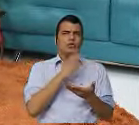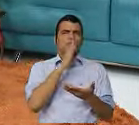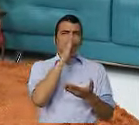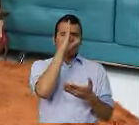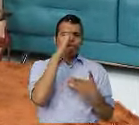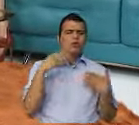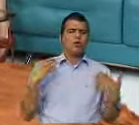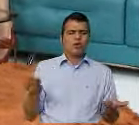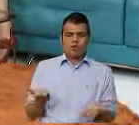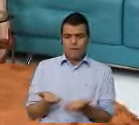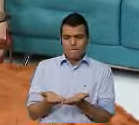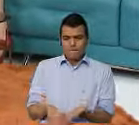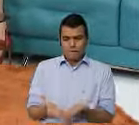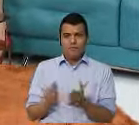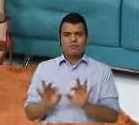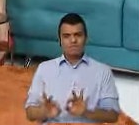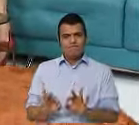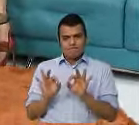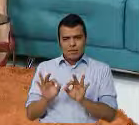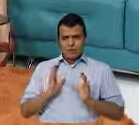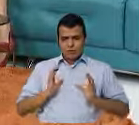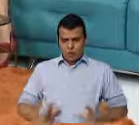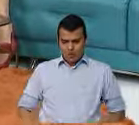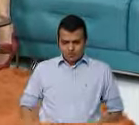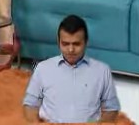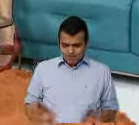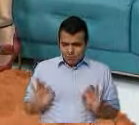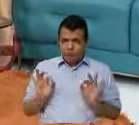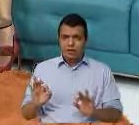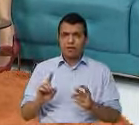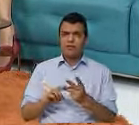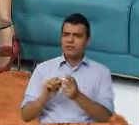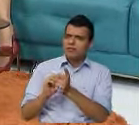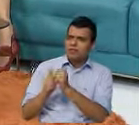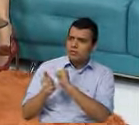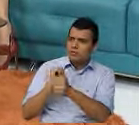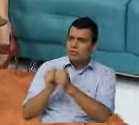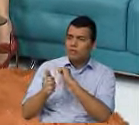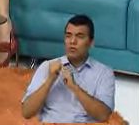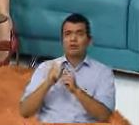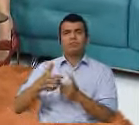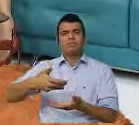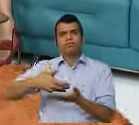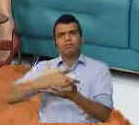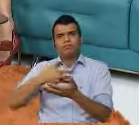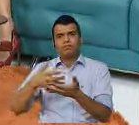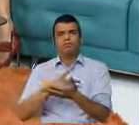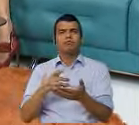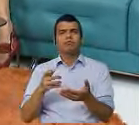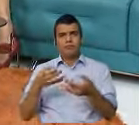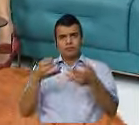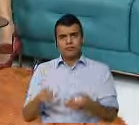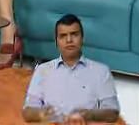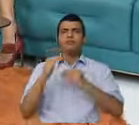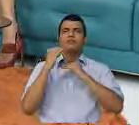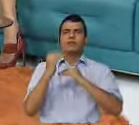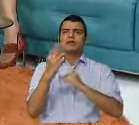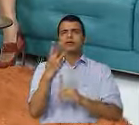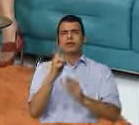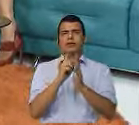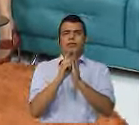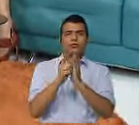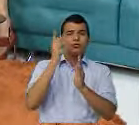peso adecuado, realizar ejercicio. La recomendación es hacer al menos 30 minutos